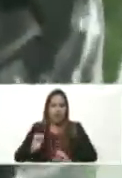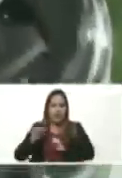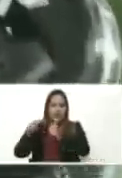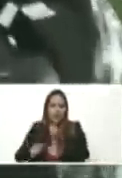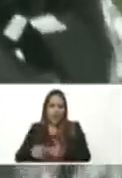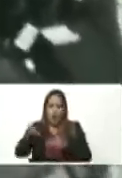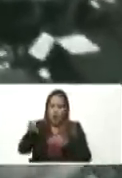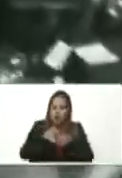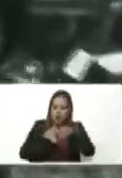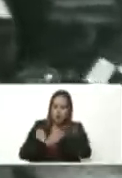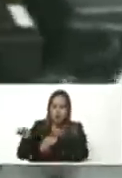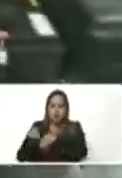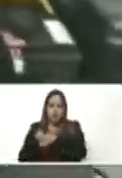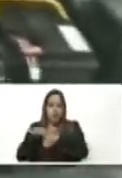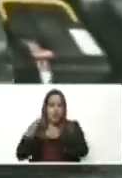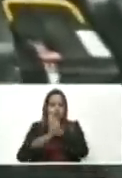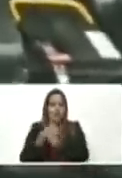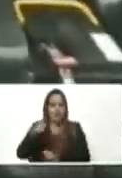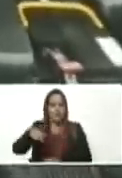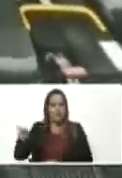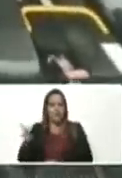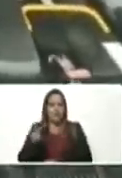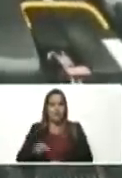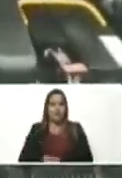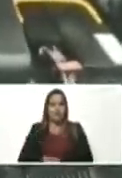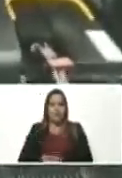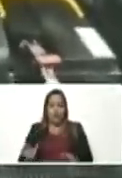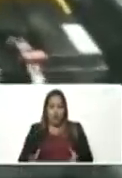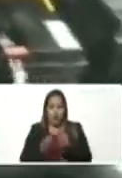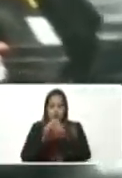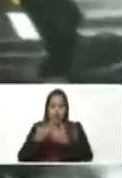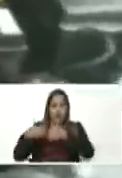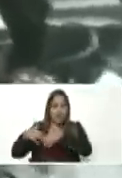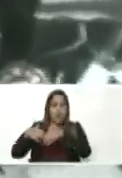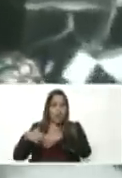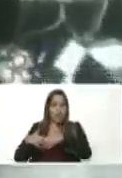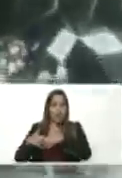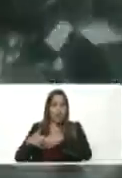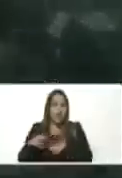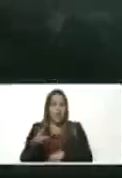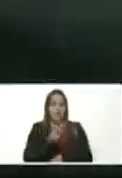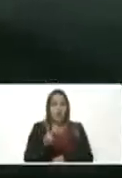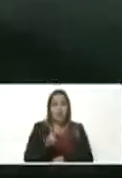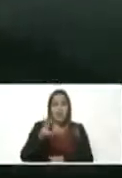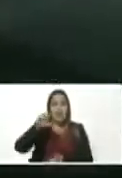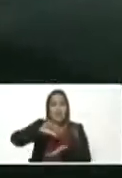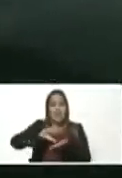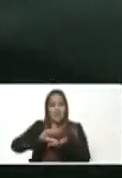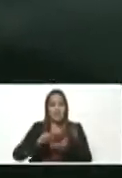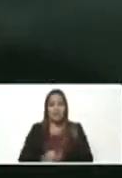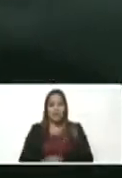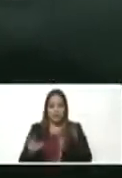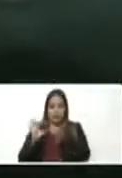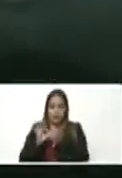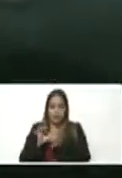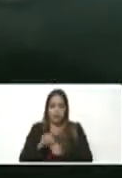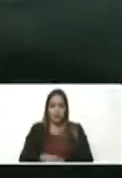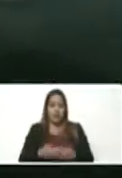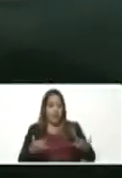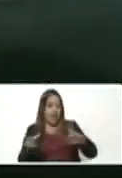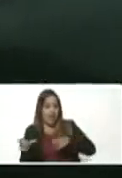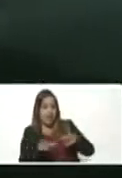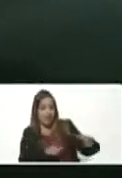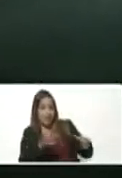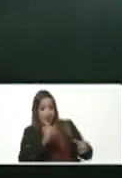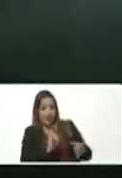ensamblar aquí en Venezuela a través de la planta de vehículos Benirán. Correcto, ya tenemos listo lo que es la plataforma. Está